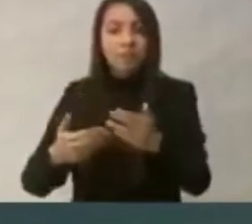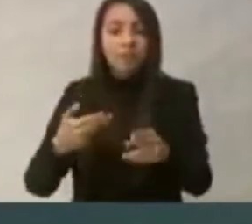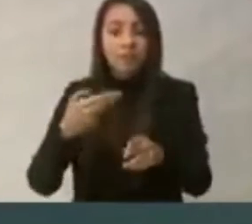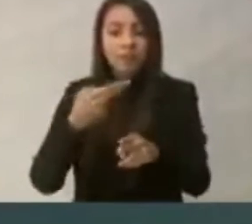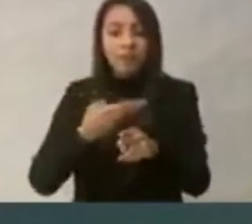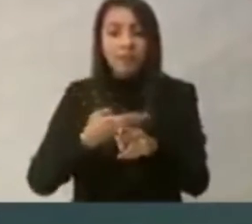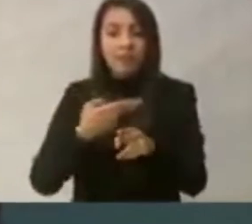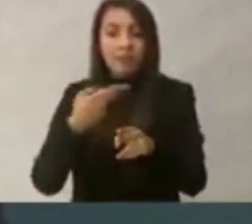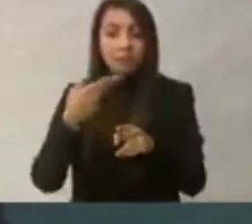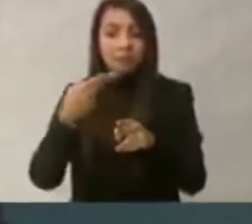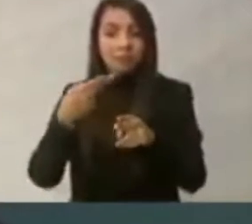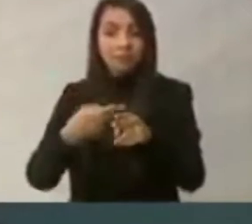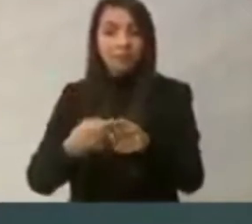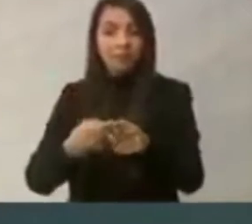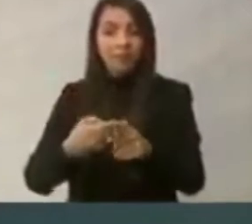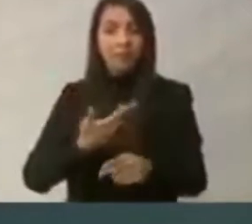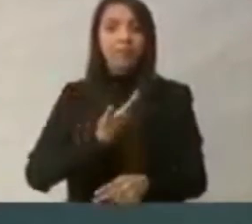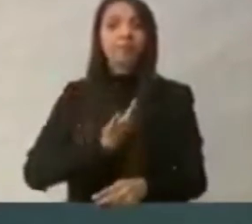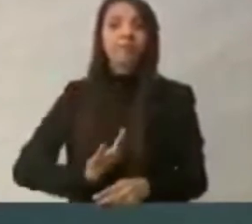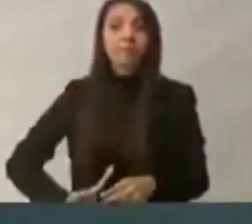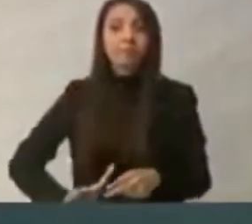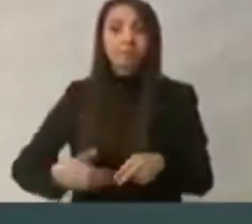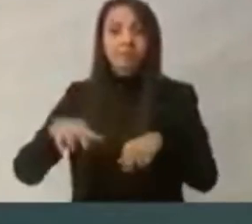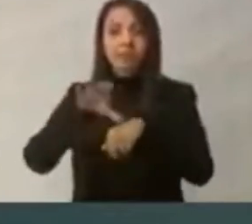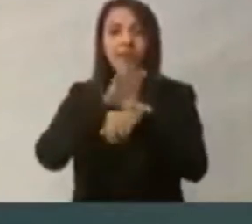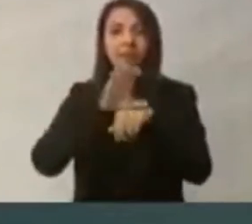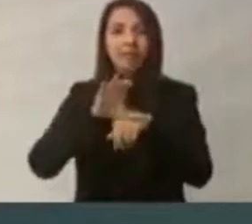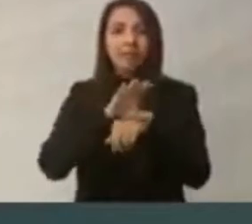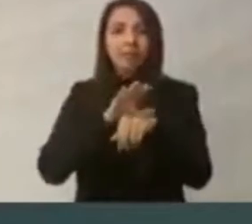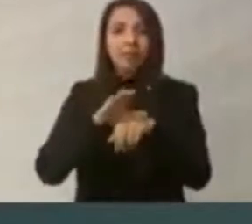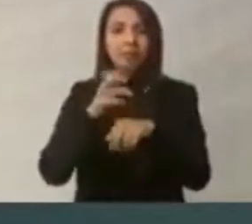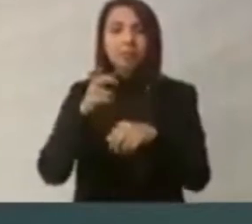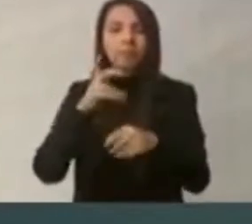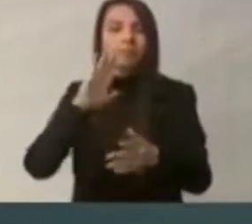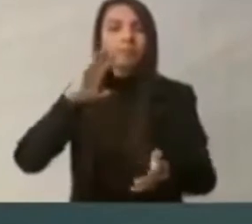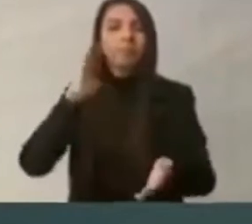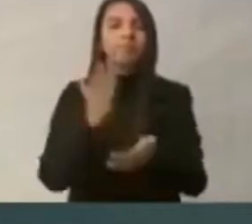la presidencia de Carlos Salinas, se suspendieron los apoyos.